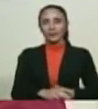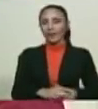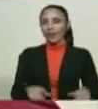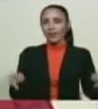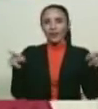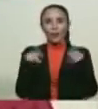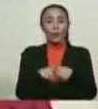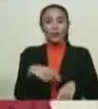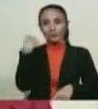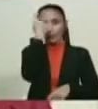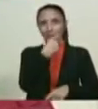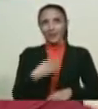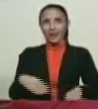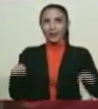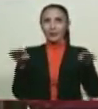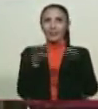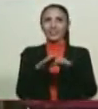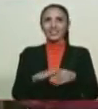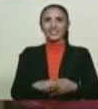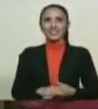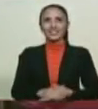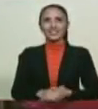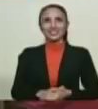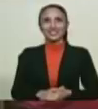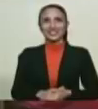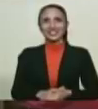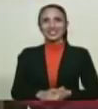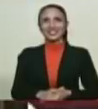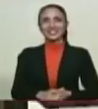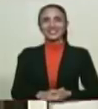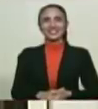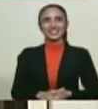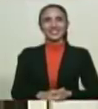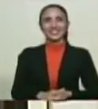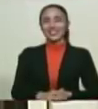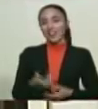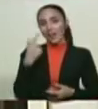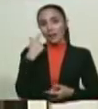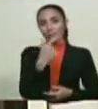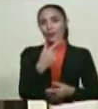Zamorano. Aquí está, miren,